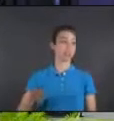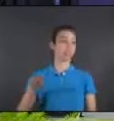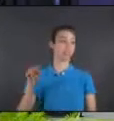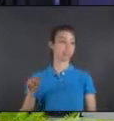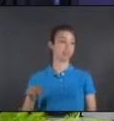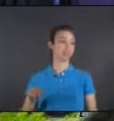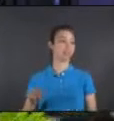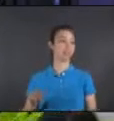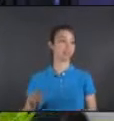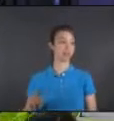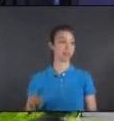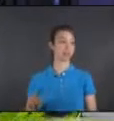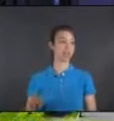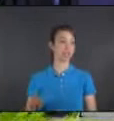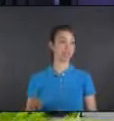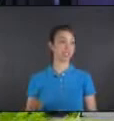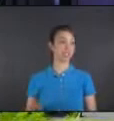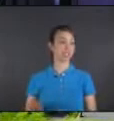Pero